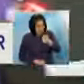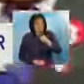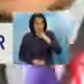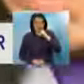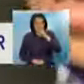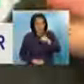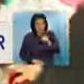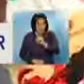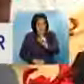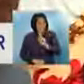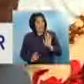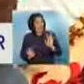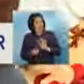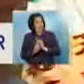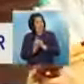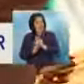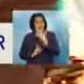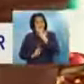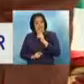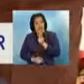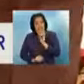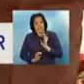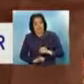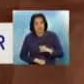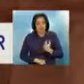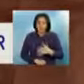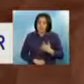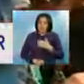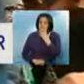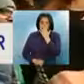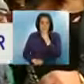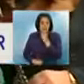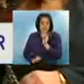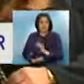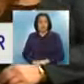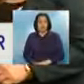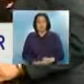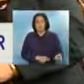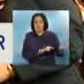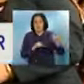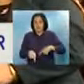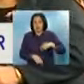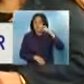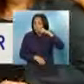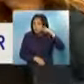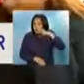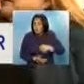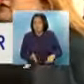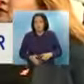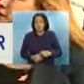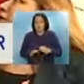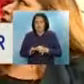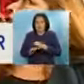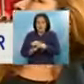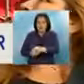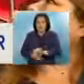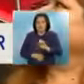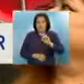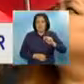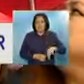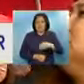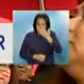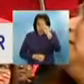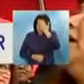señora, nadie la cambia, sigue molesta, sigue molesta la señora. Venimos desde Puno, desde el distrito de Santa Lucía, a saludar al